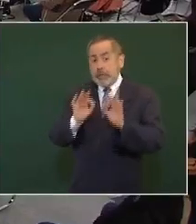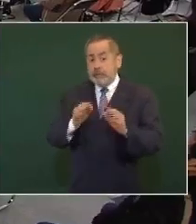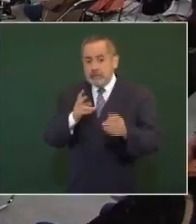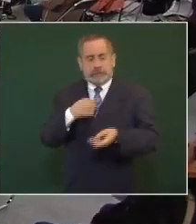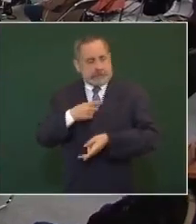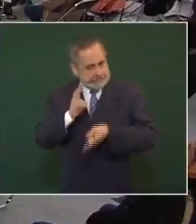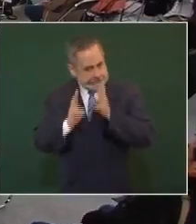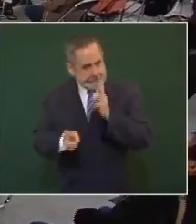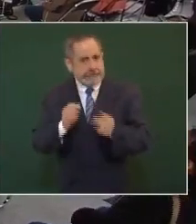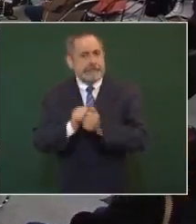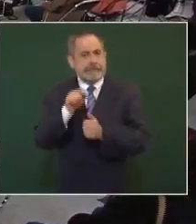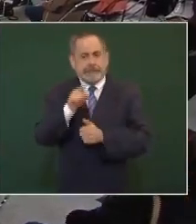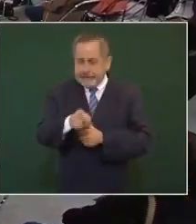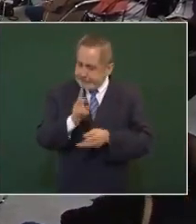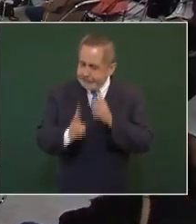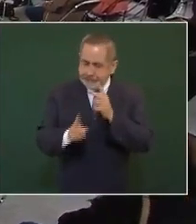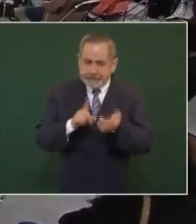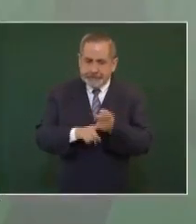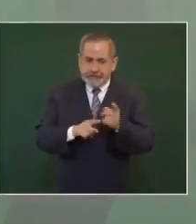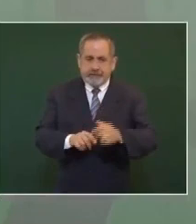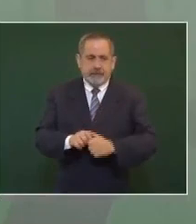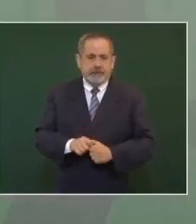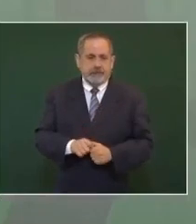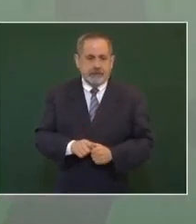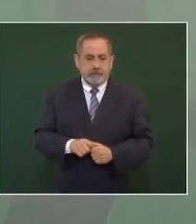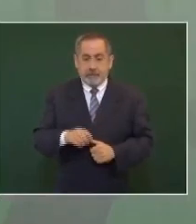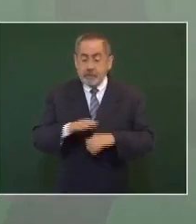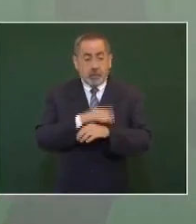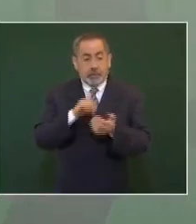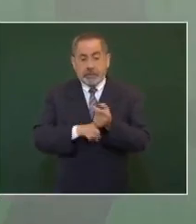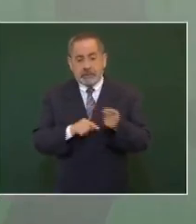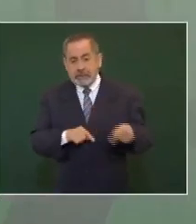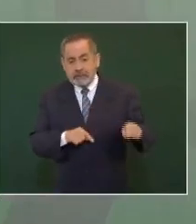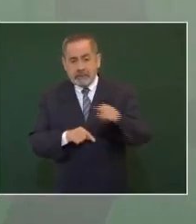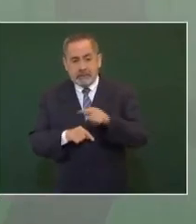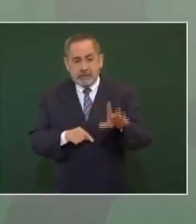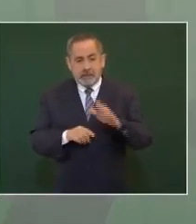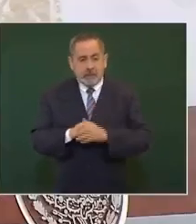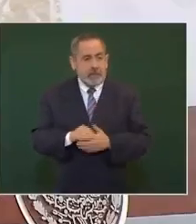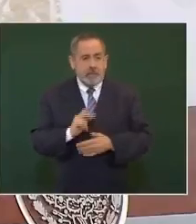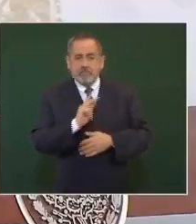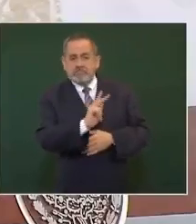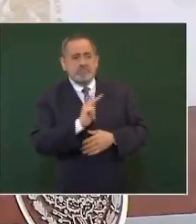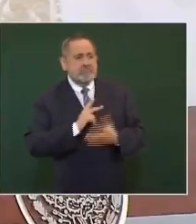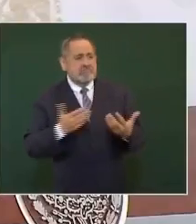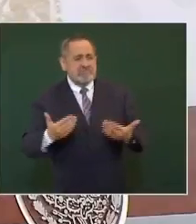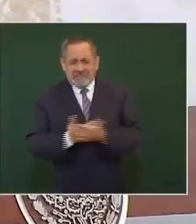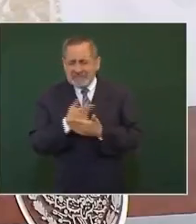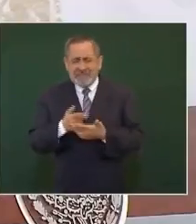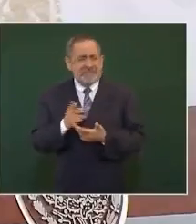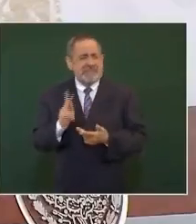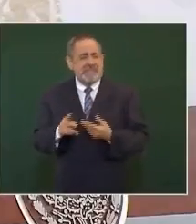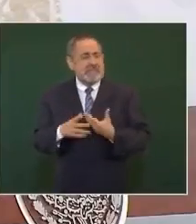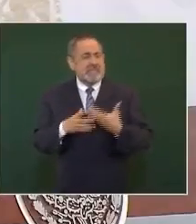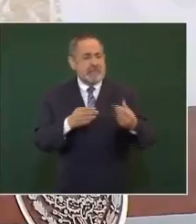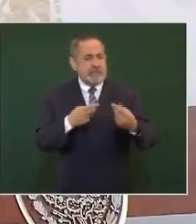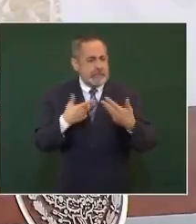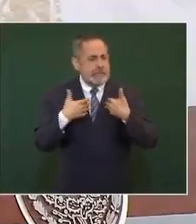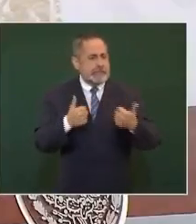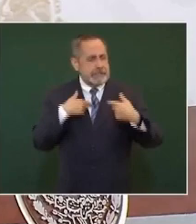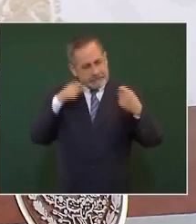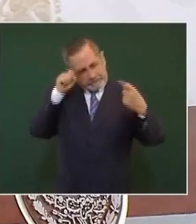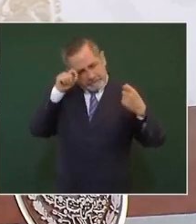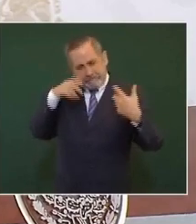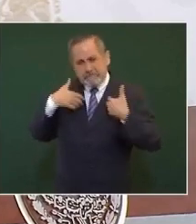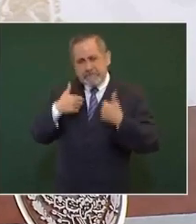qué datos fueron los que fueron vulnerados y a partir de ello crear un plan para resarcir el daño. Que esto pudiera